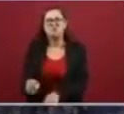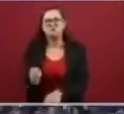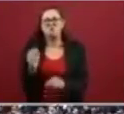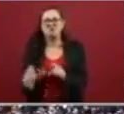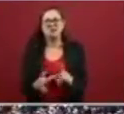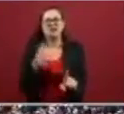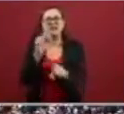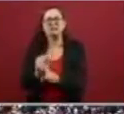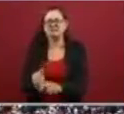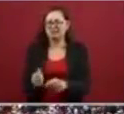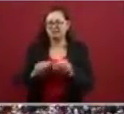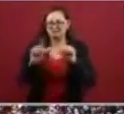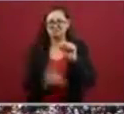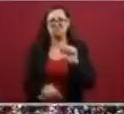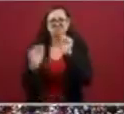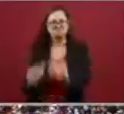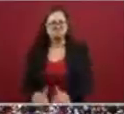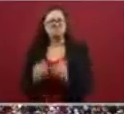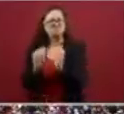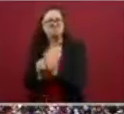nación.